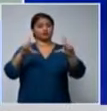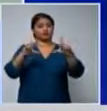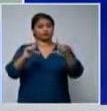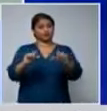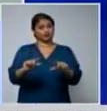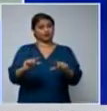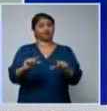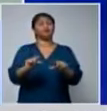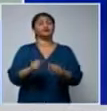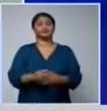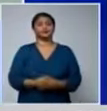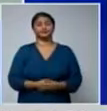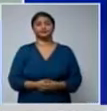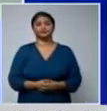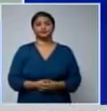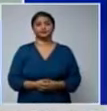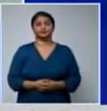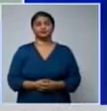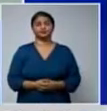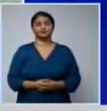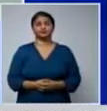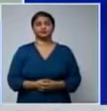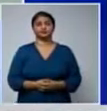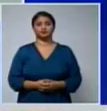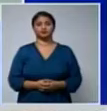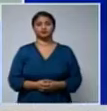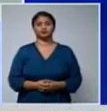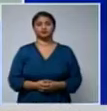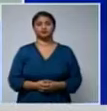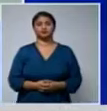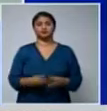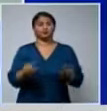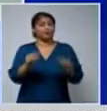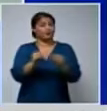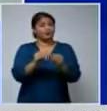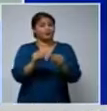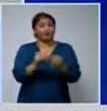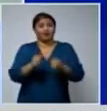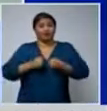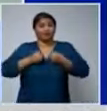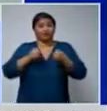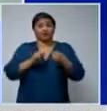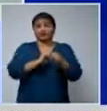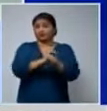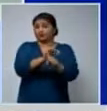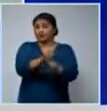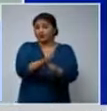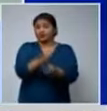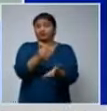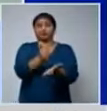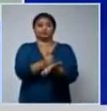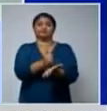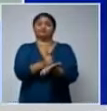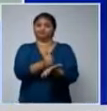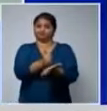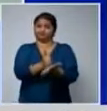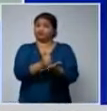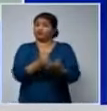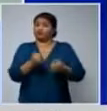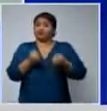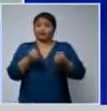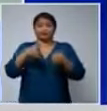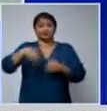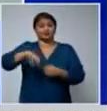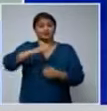Donde tiene realmente la provincia de Camagüey la transmisión más importante es en el municipio cabecera, en donde ayer se